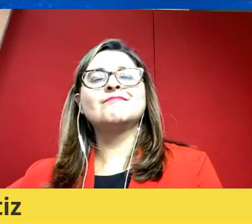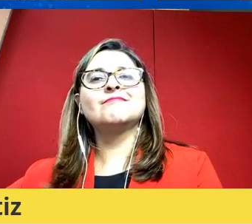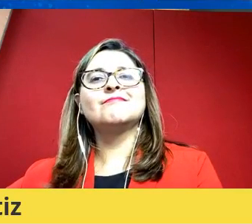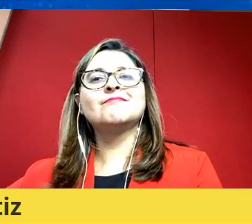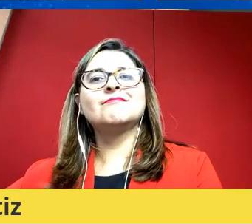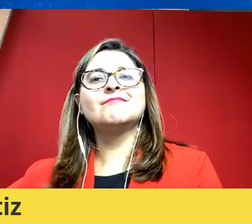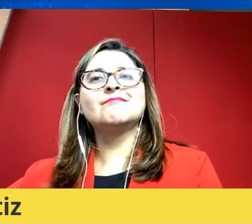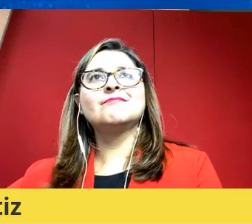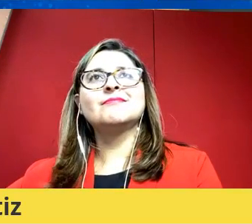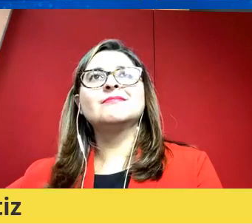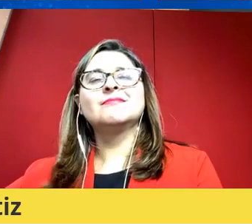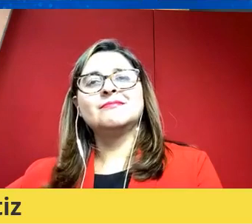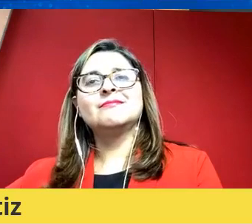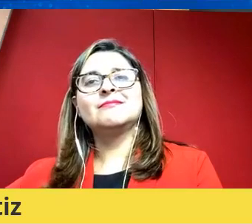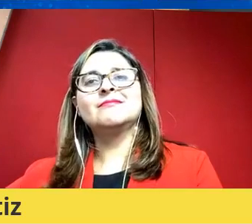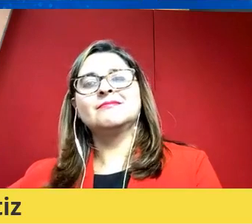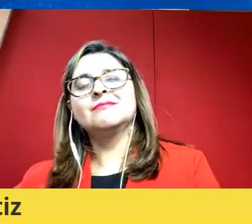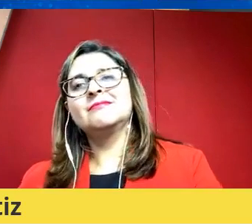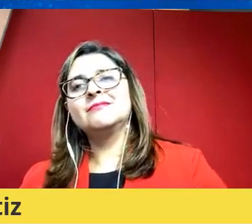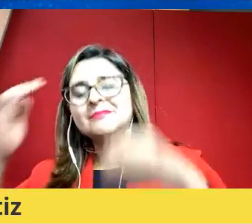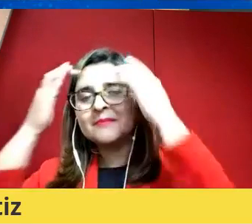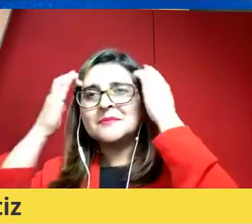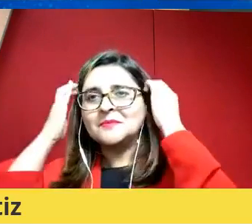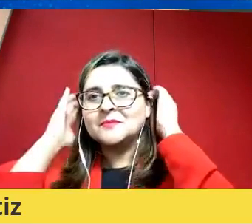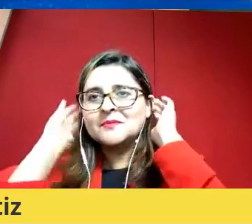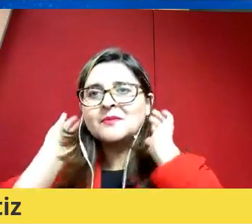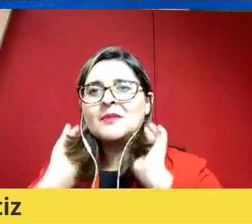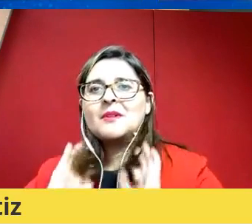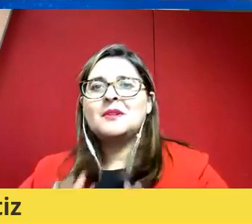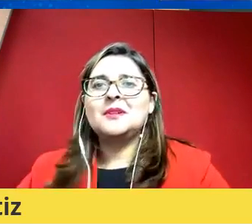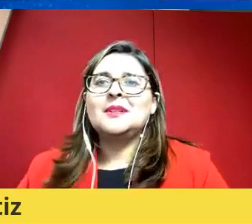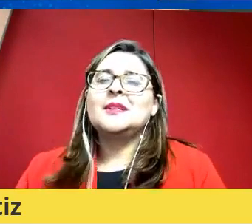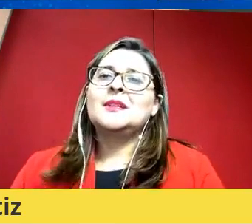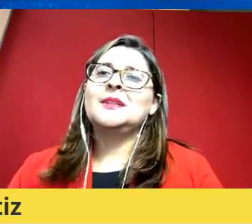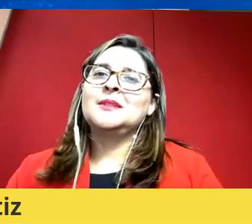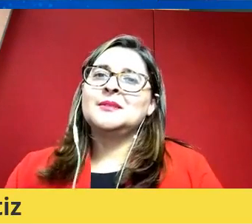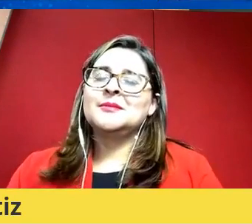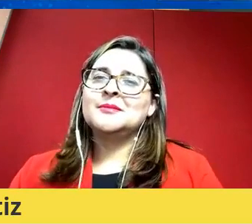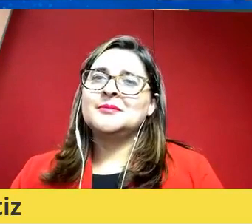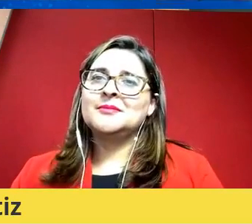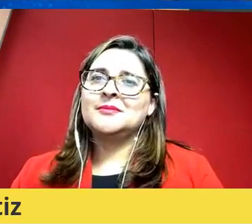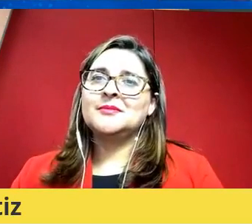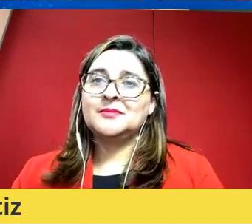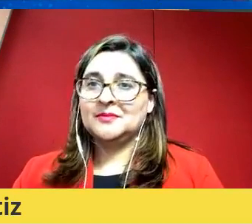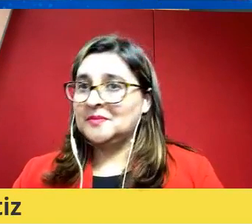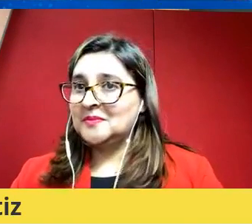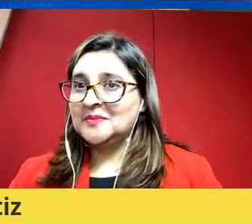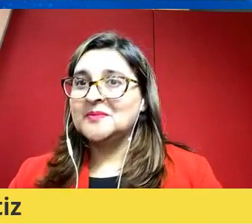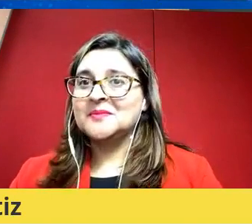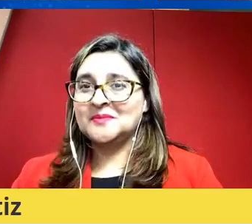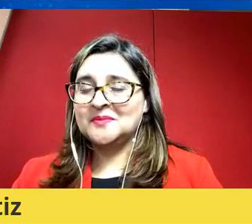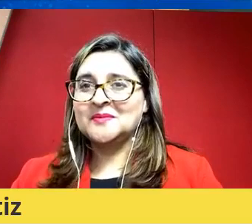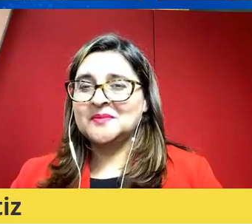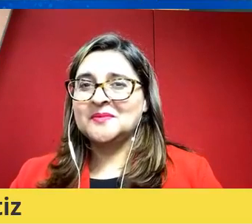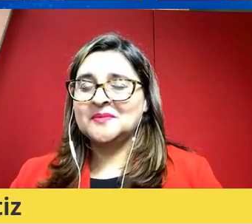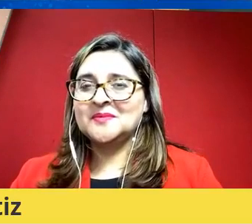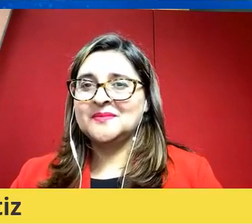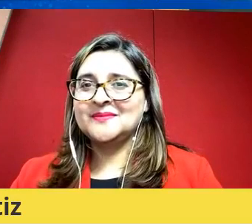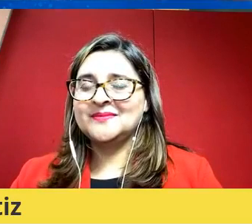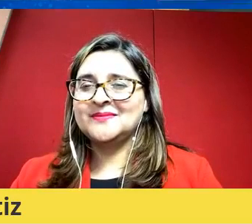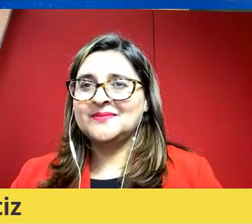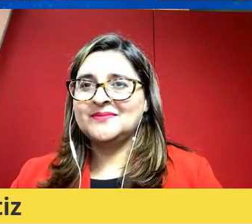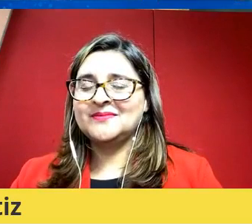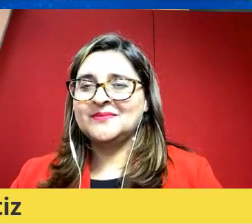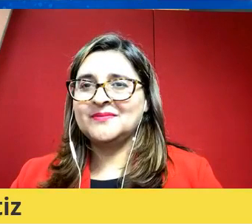ciencia es un derecho humano, o sea, en términos de que tú puedes elegir ser científico o no, pero